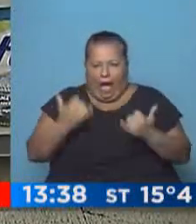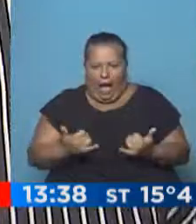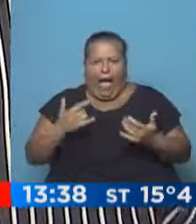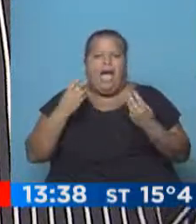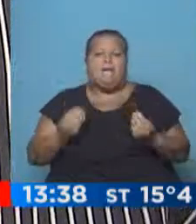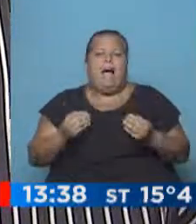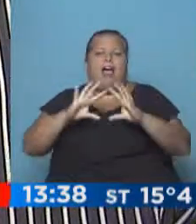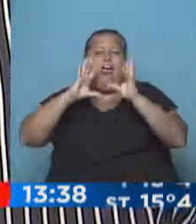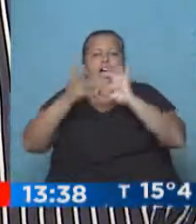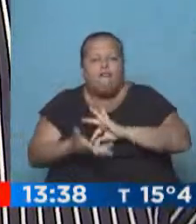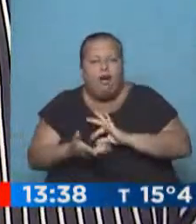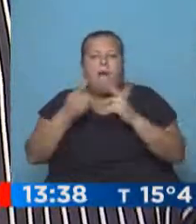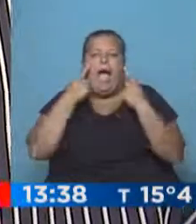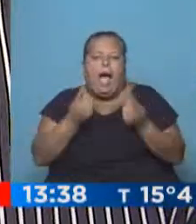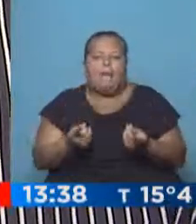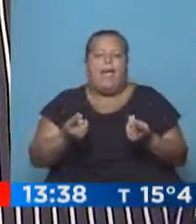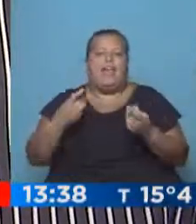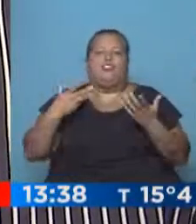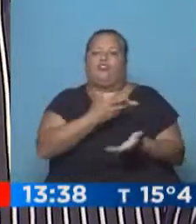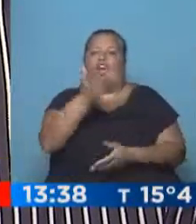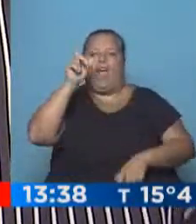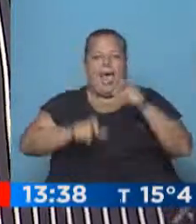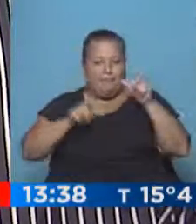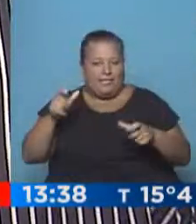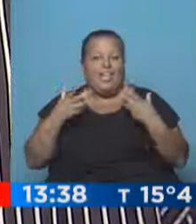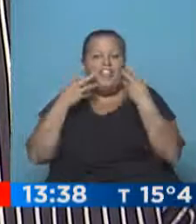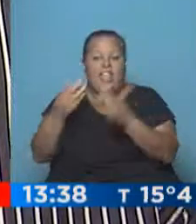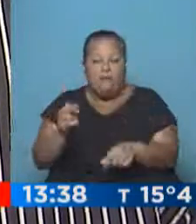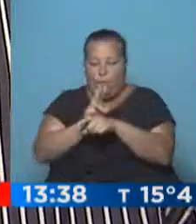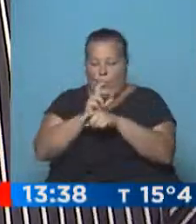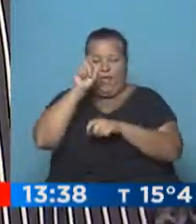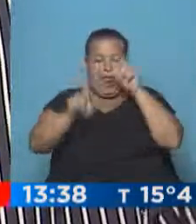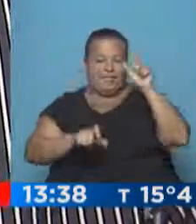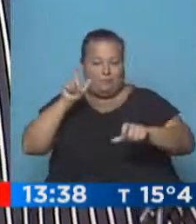una forma de ver la sociedad en defensa de las personas.